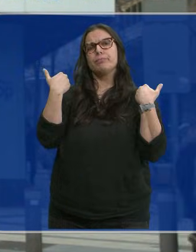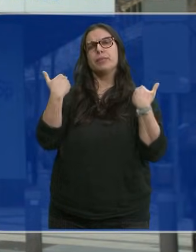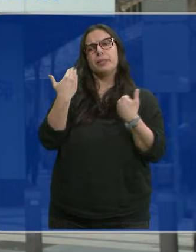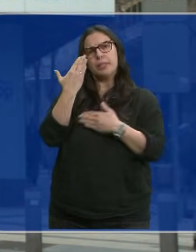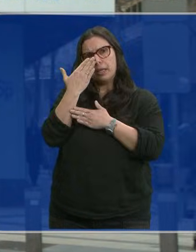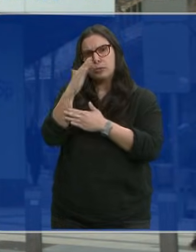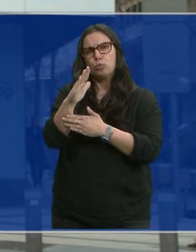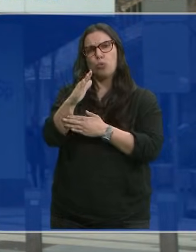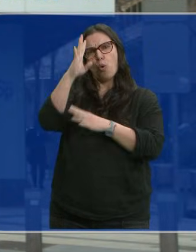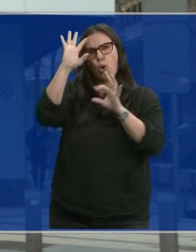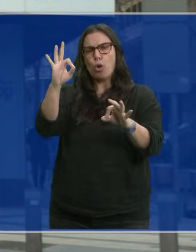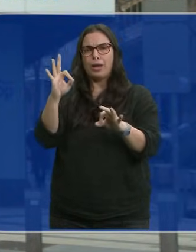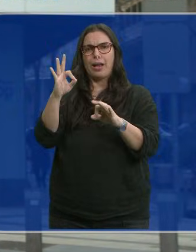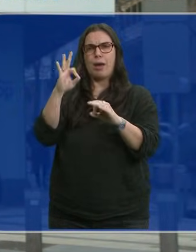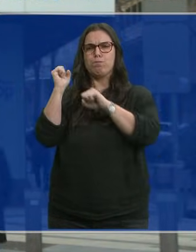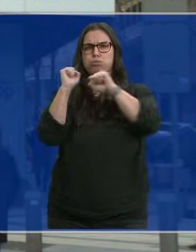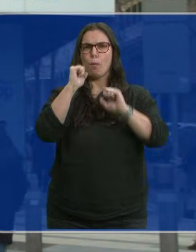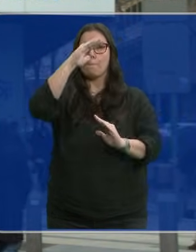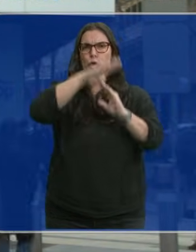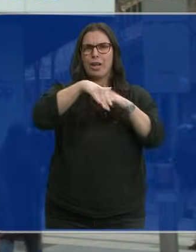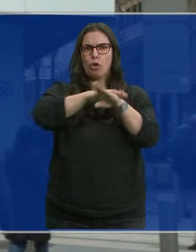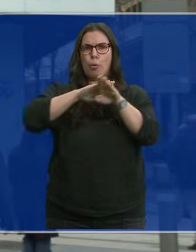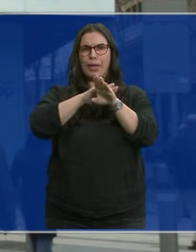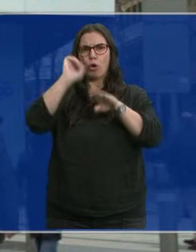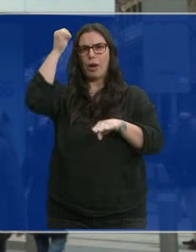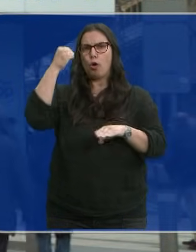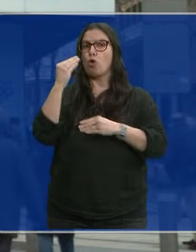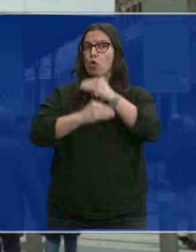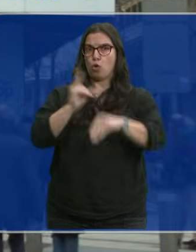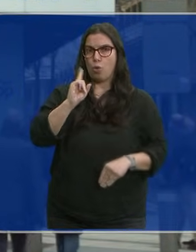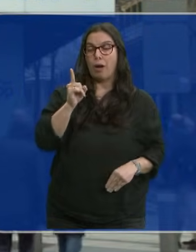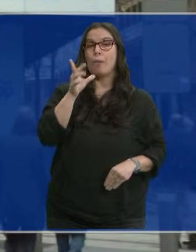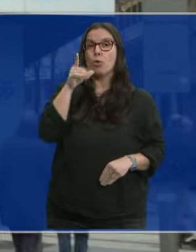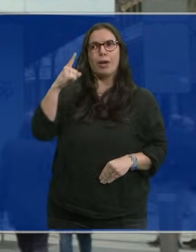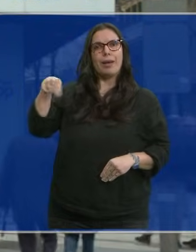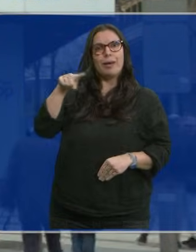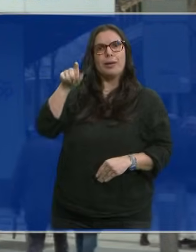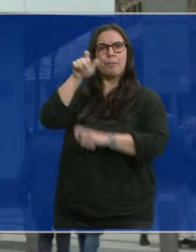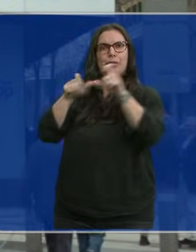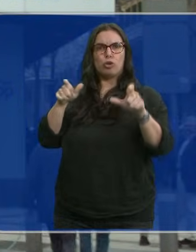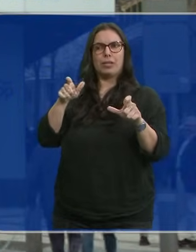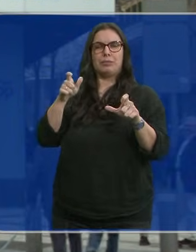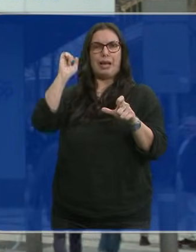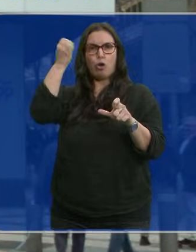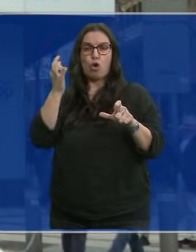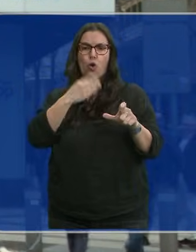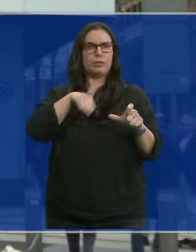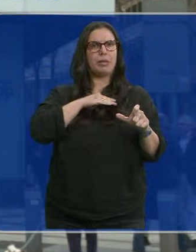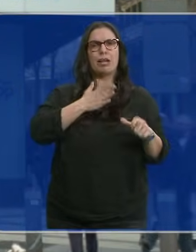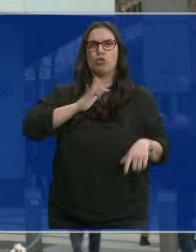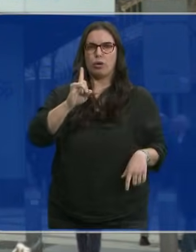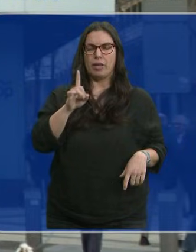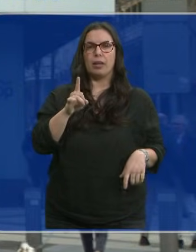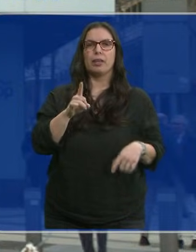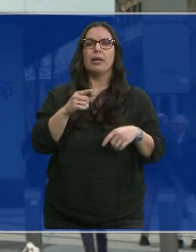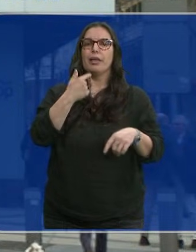con coherencia, que no bloquee el gobierno en Aragón. Asegura que eso no es lo que han votado los aragoneses ni lo que quieren los españoles. Reiteraba, él no